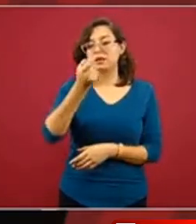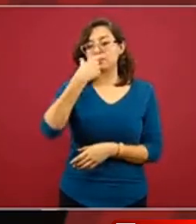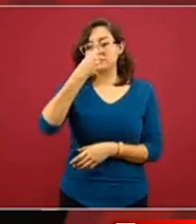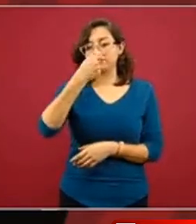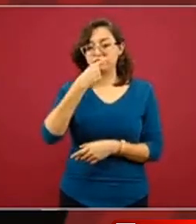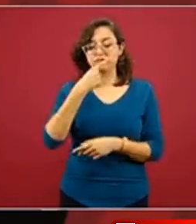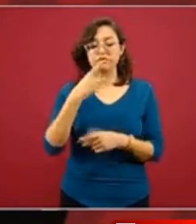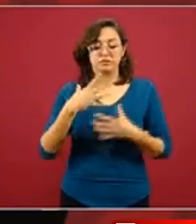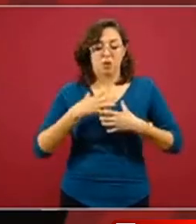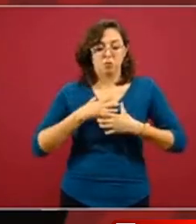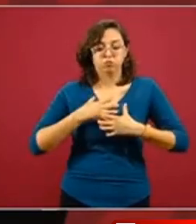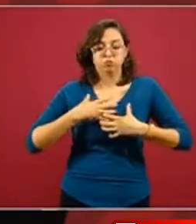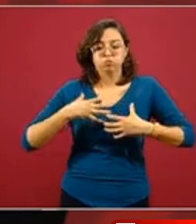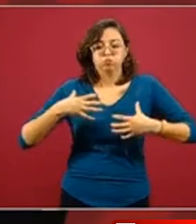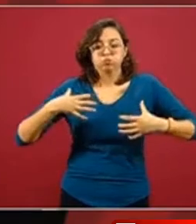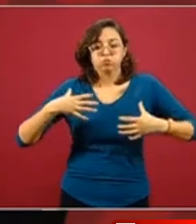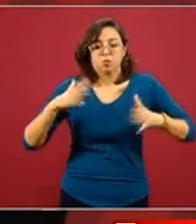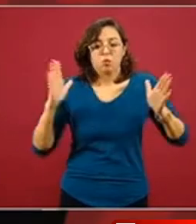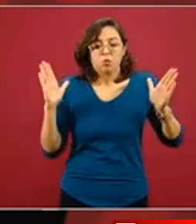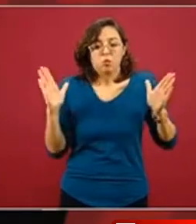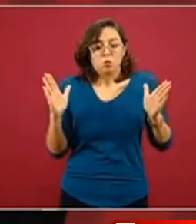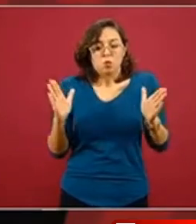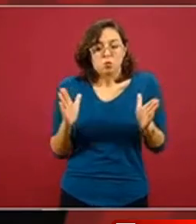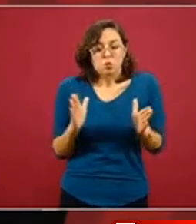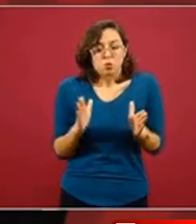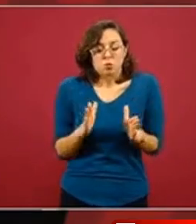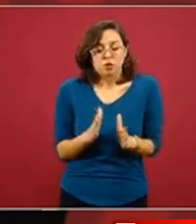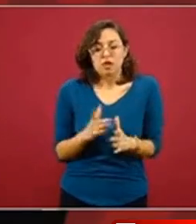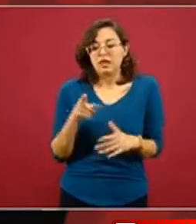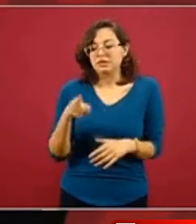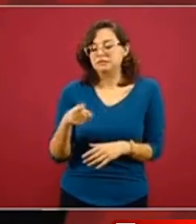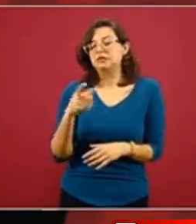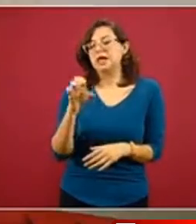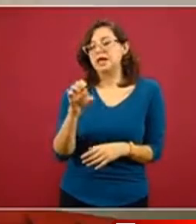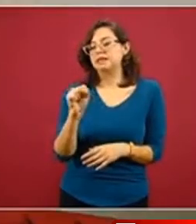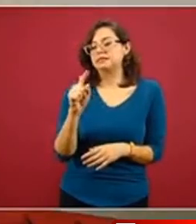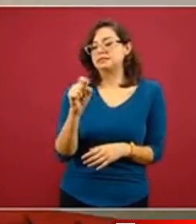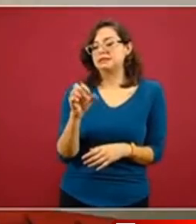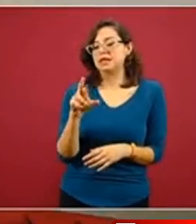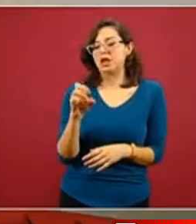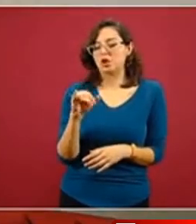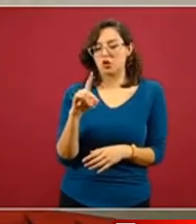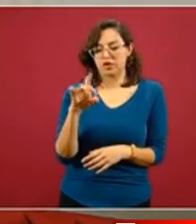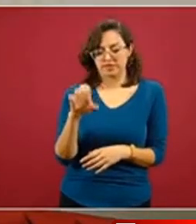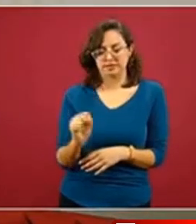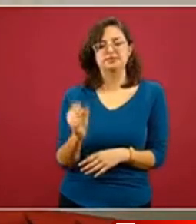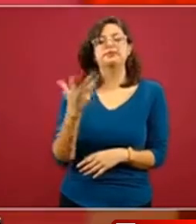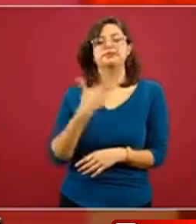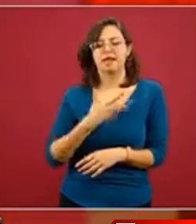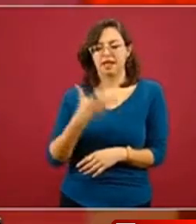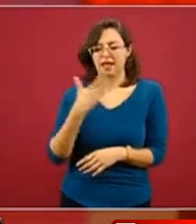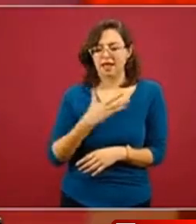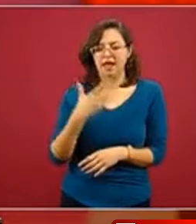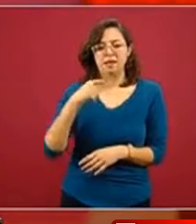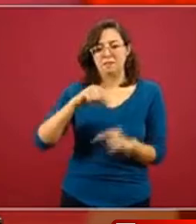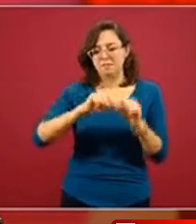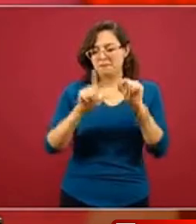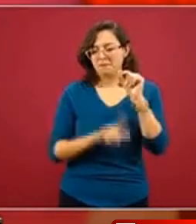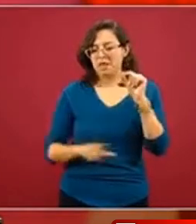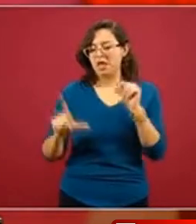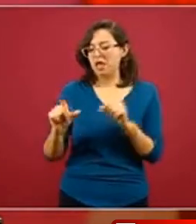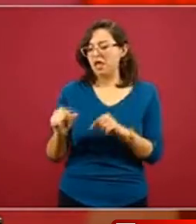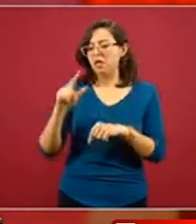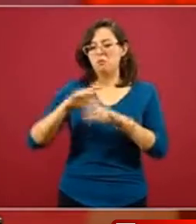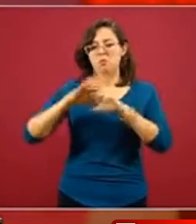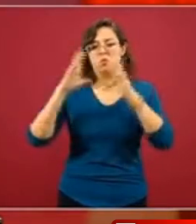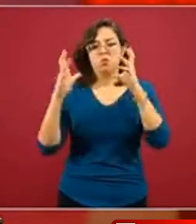antiinflamatorio muy potente de la clase química de los esteroides. El medicamento existe en México y en el mundo desde hace casi